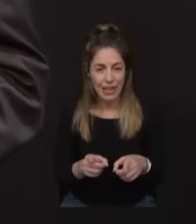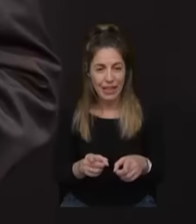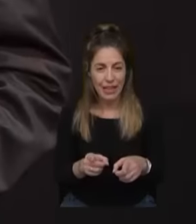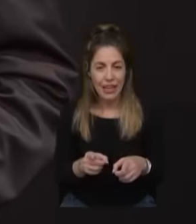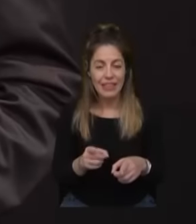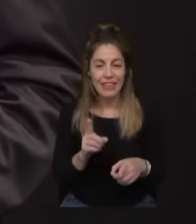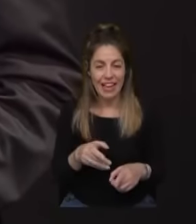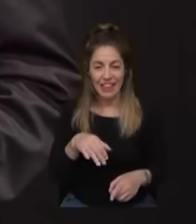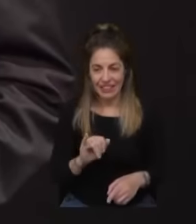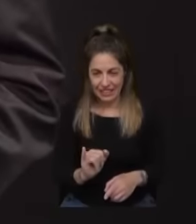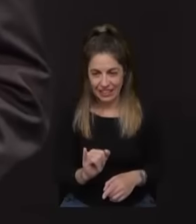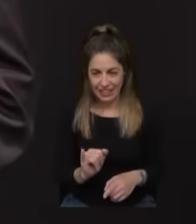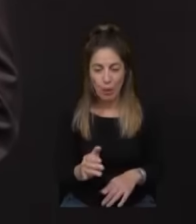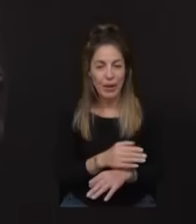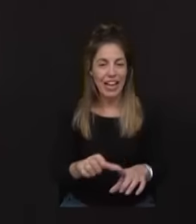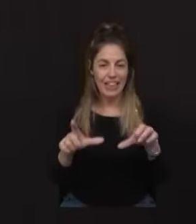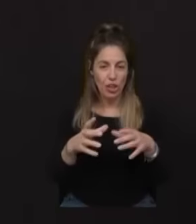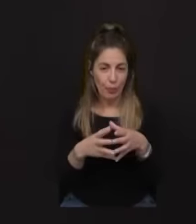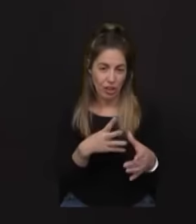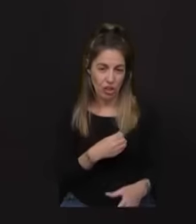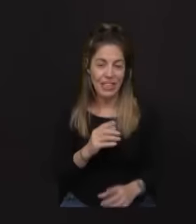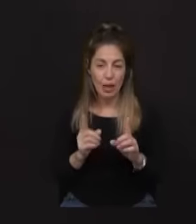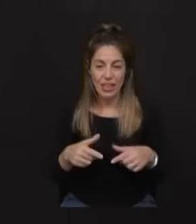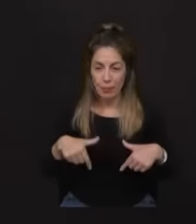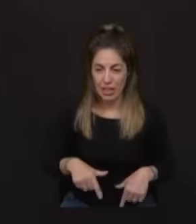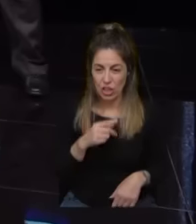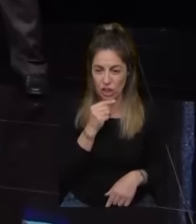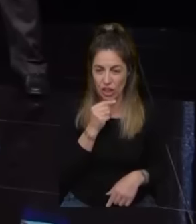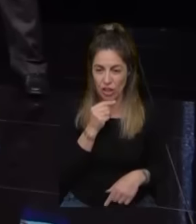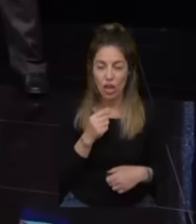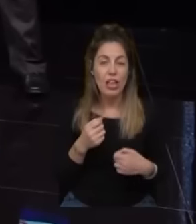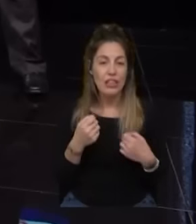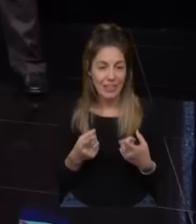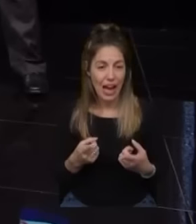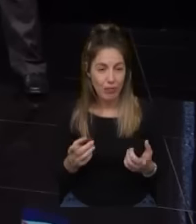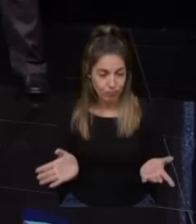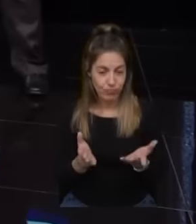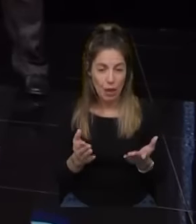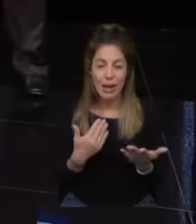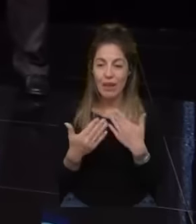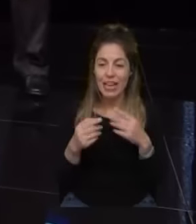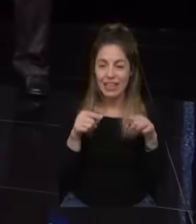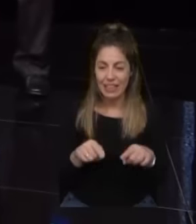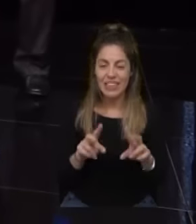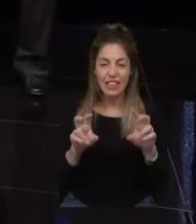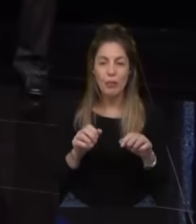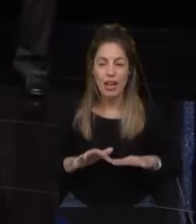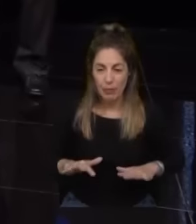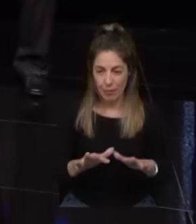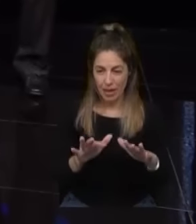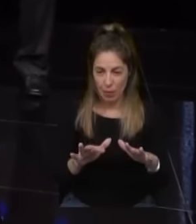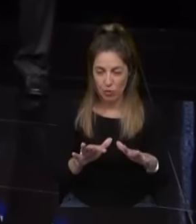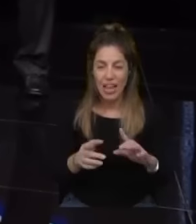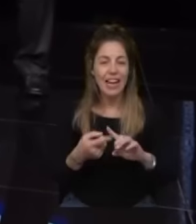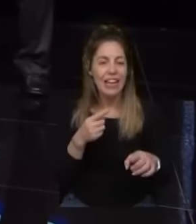Partido Nacional, y del propio ministro del Interior, Nicolás Martinelli, no da pie para hablar un poco de este informe que venimos preparando, Josema, que